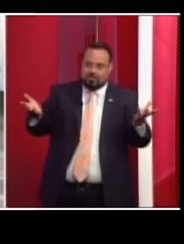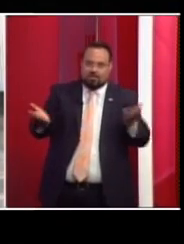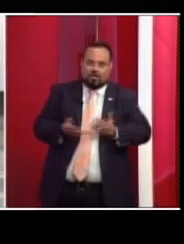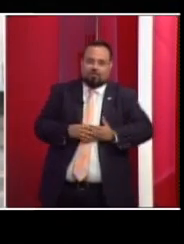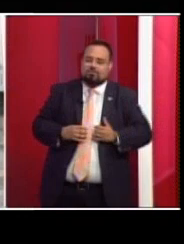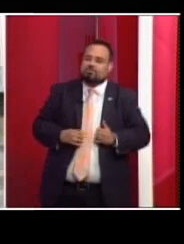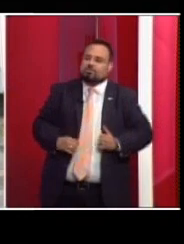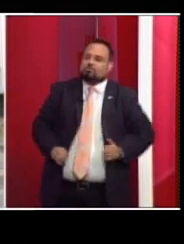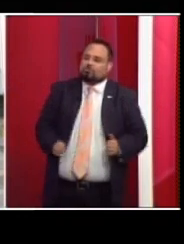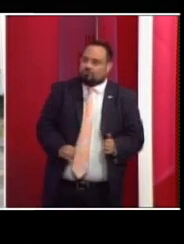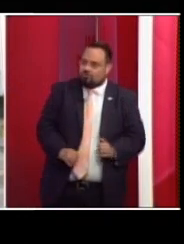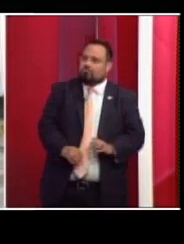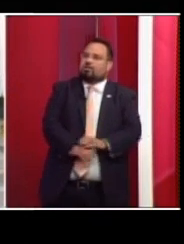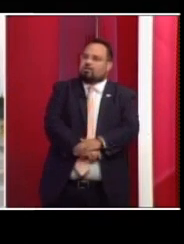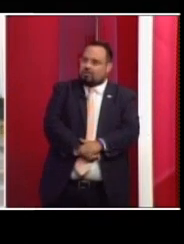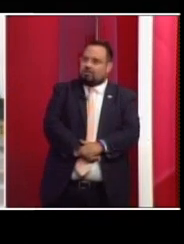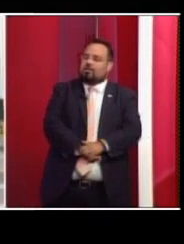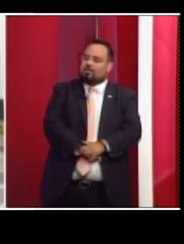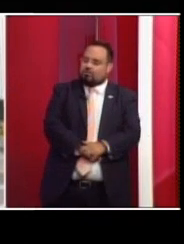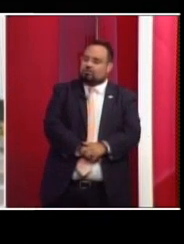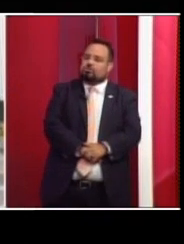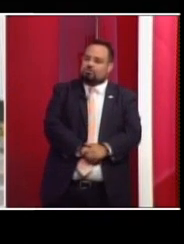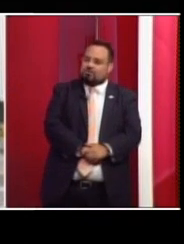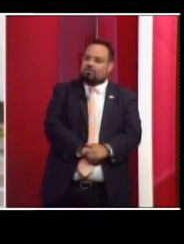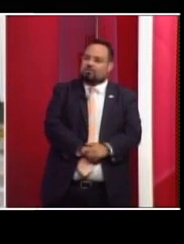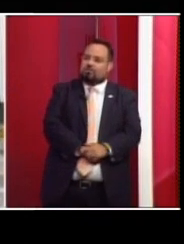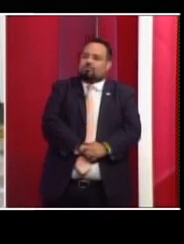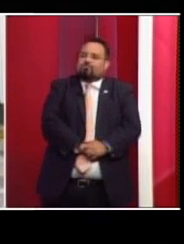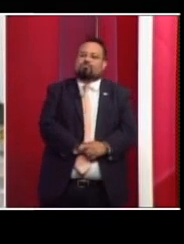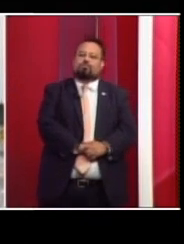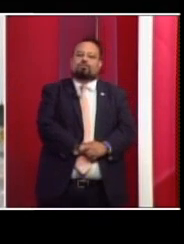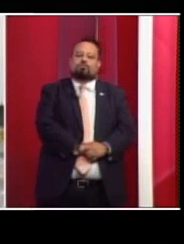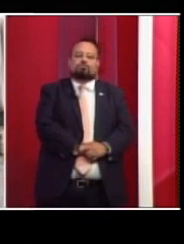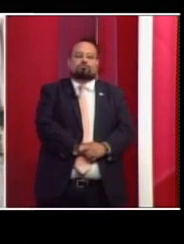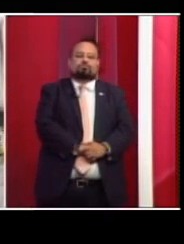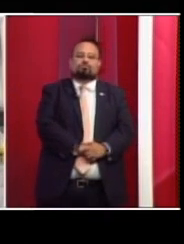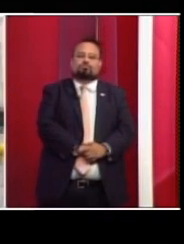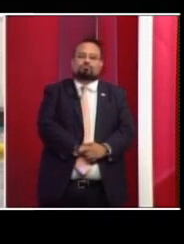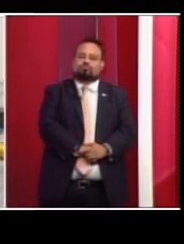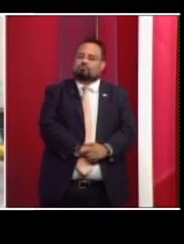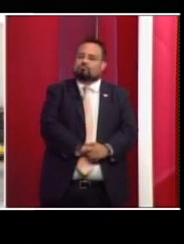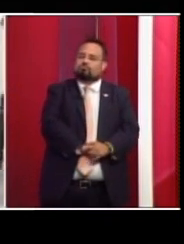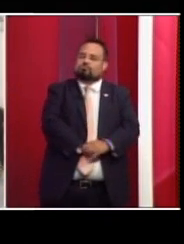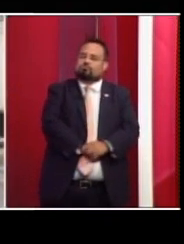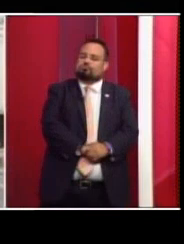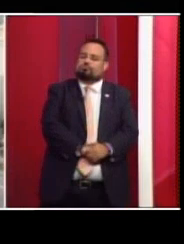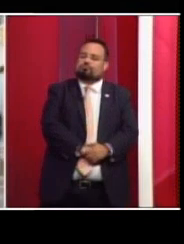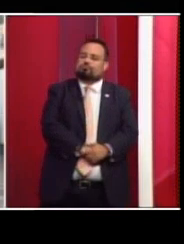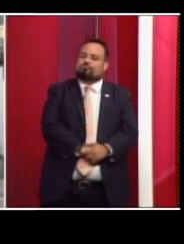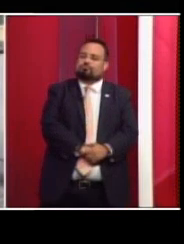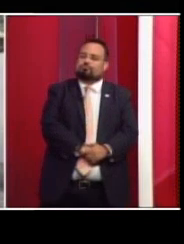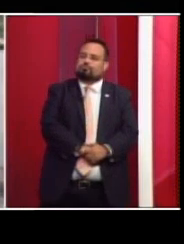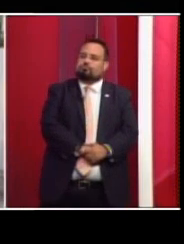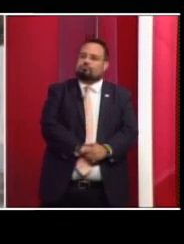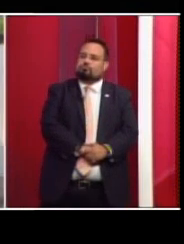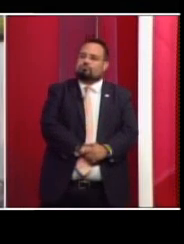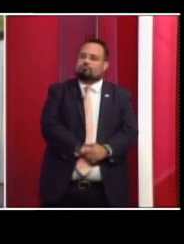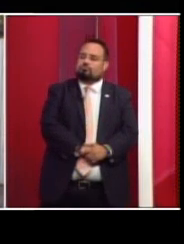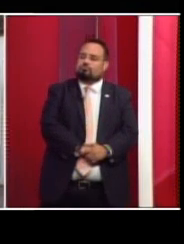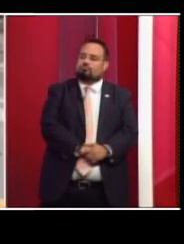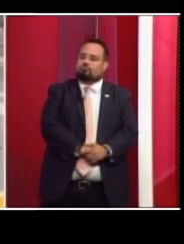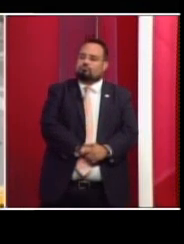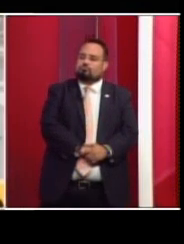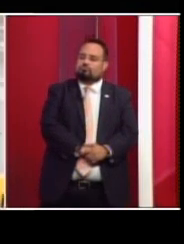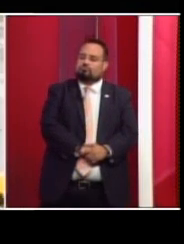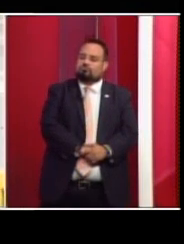a la misma situación hombre que cuestión más terrible esta investigación la verdad es de que se está llevando a cabo y que se